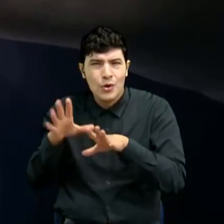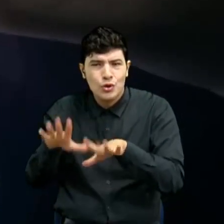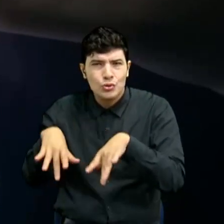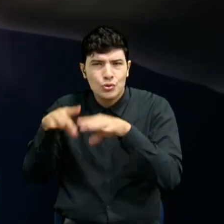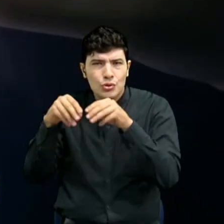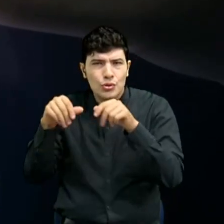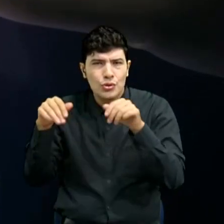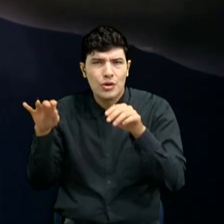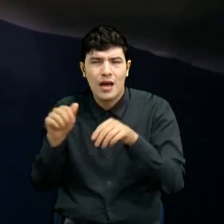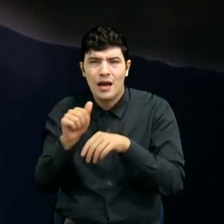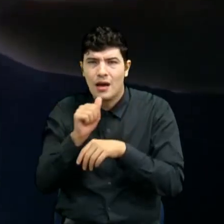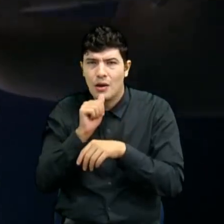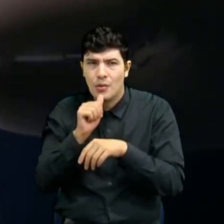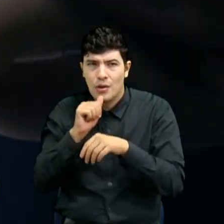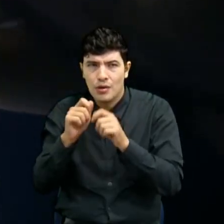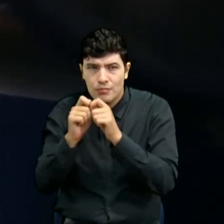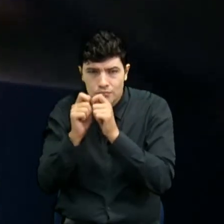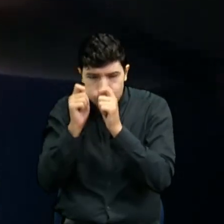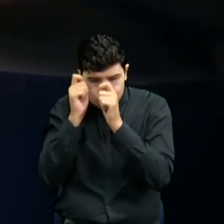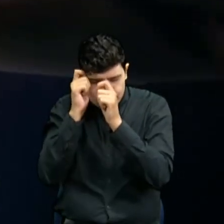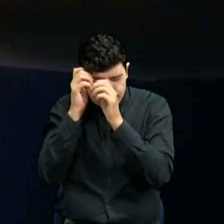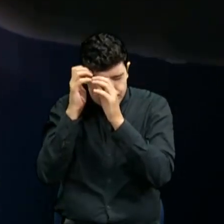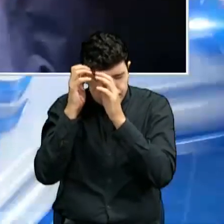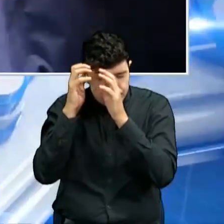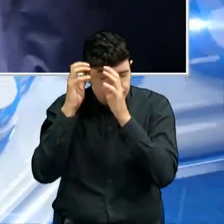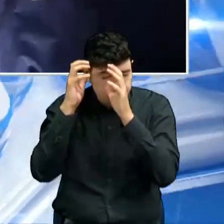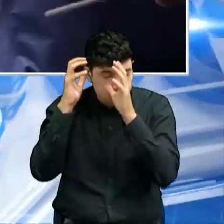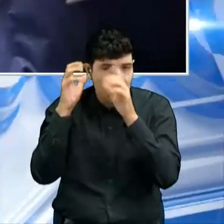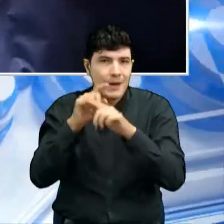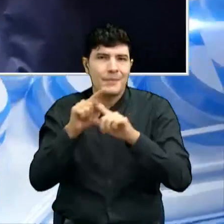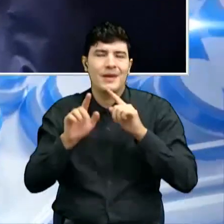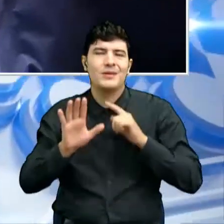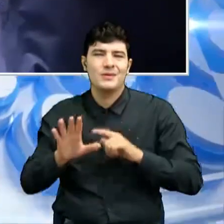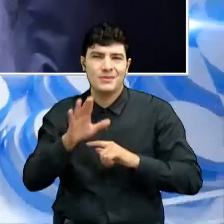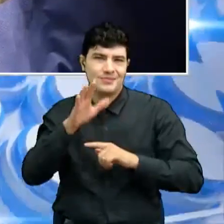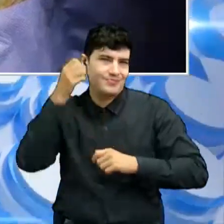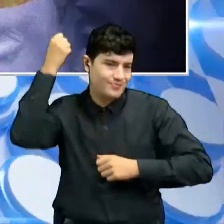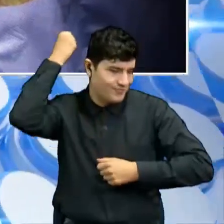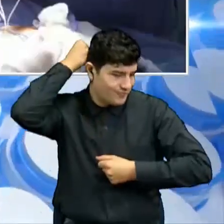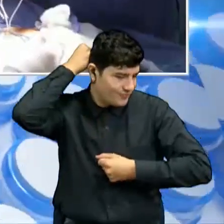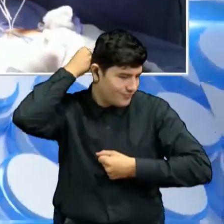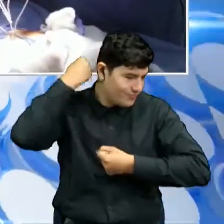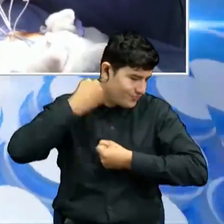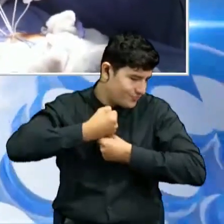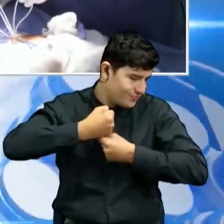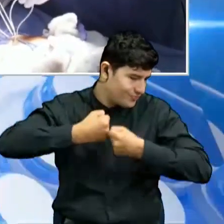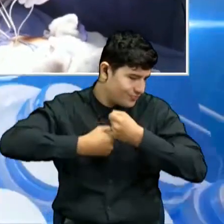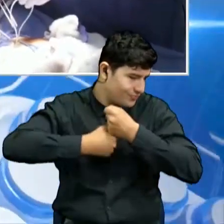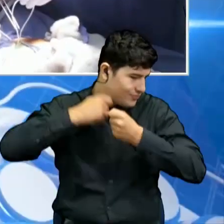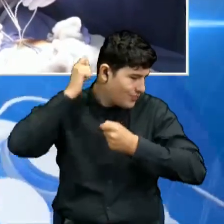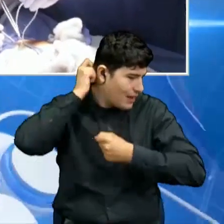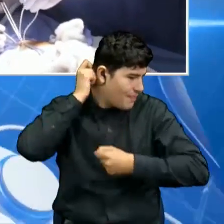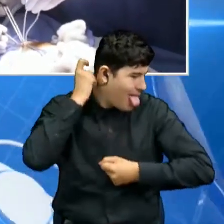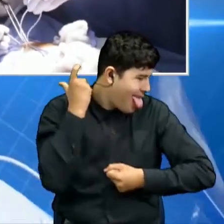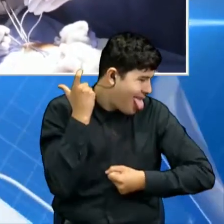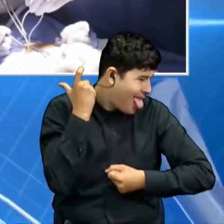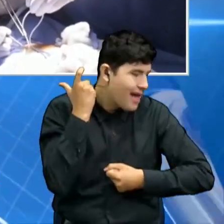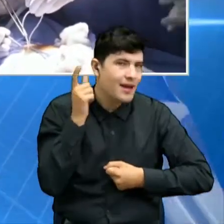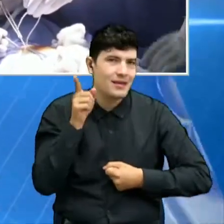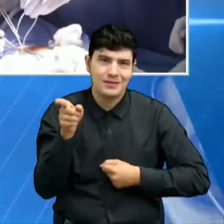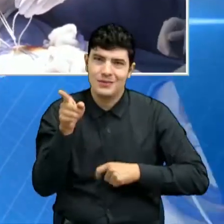normalmente producimos todos los días y drenamos todos los días, pero que ella tenía dificultad debido al efecto de sifón que ejercía